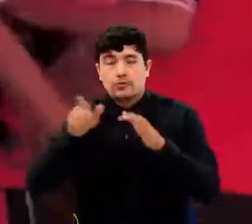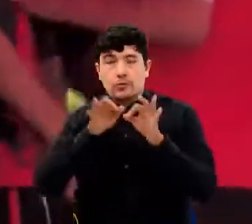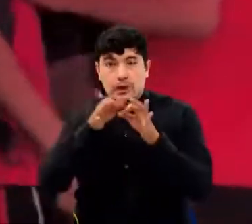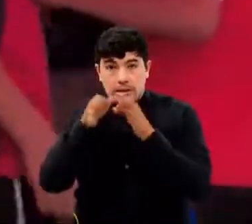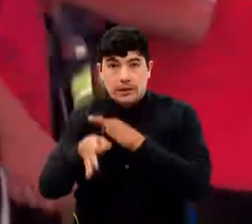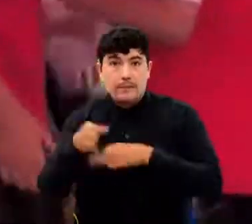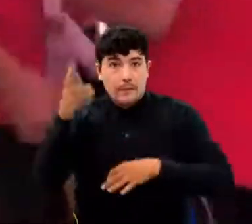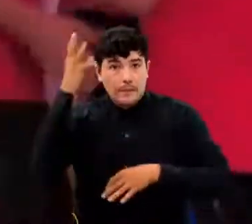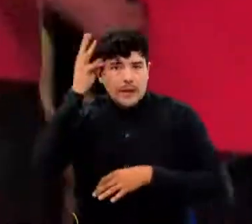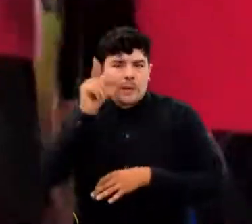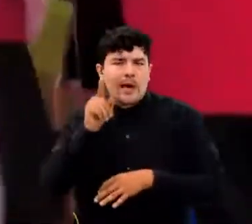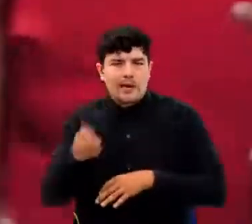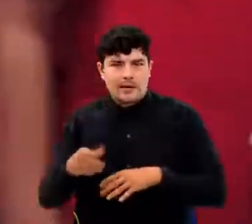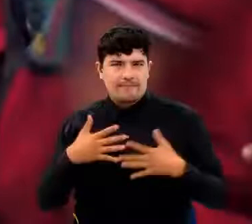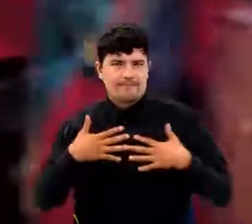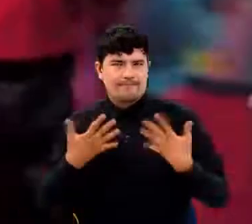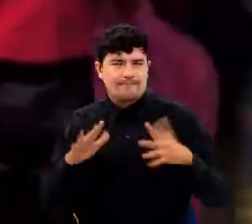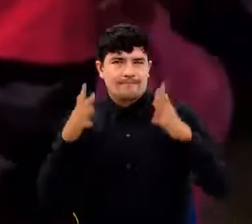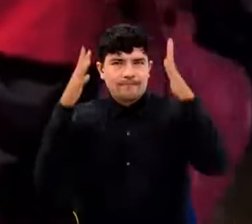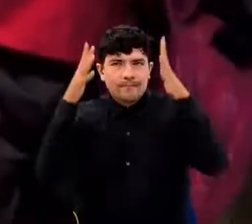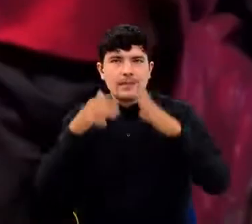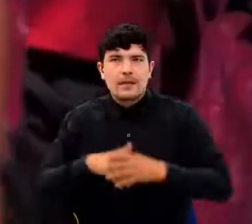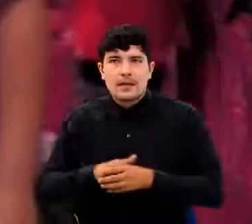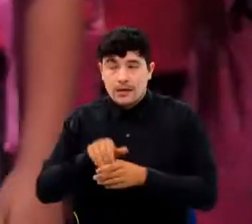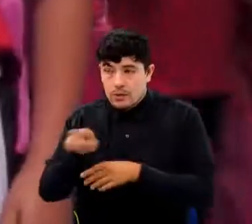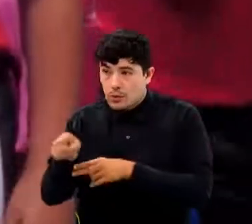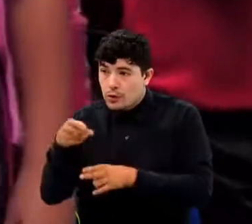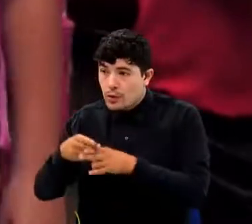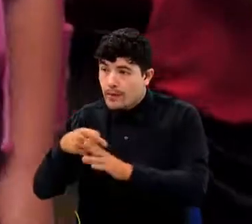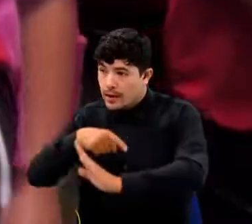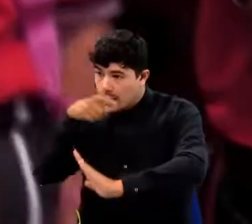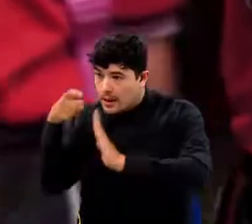del Libro. Angeli, nombre completo.